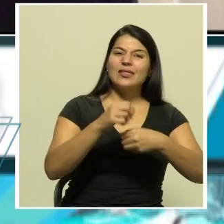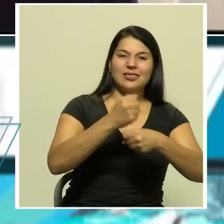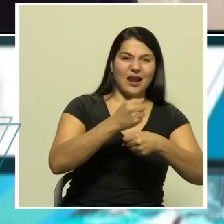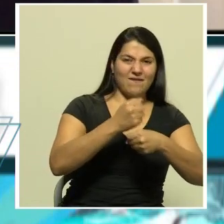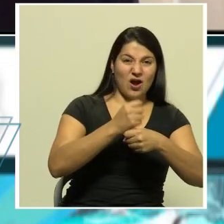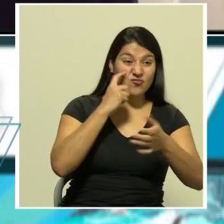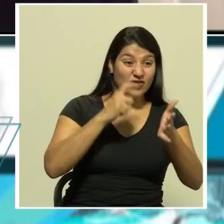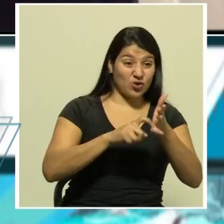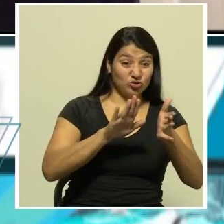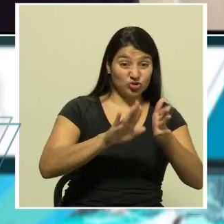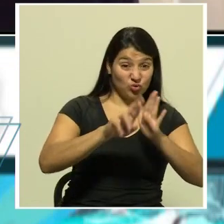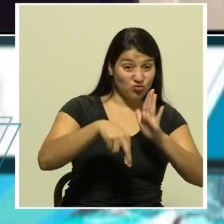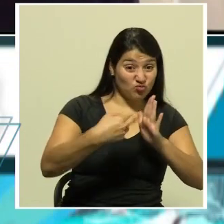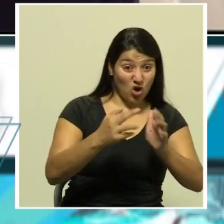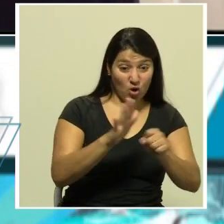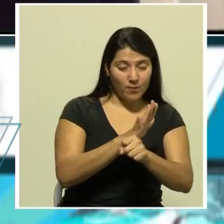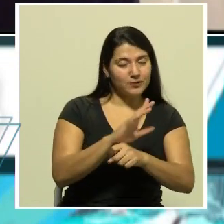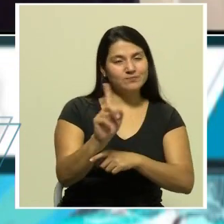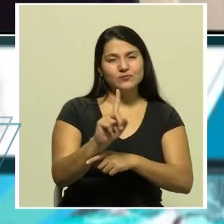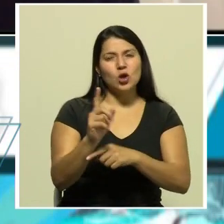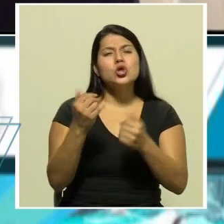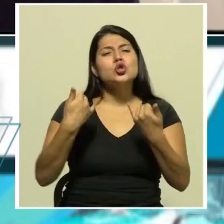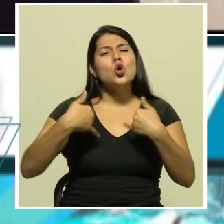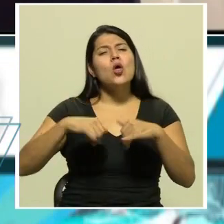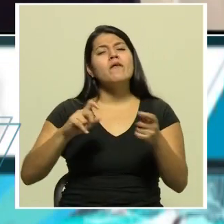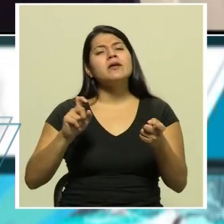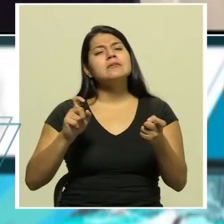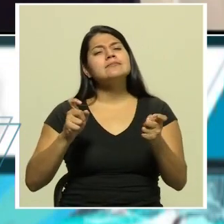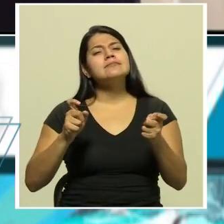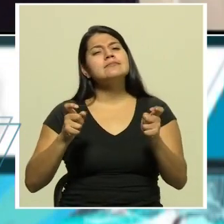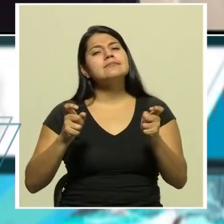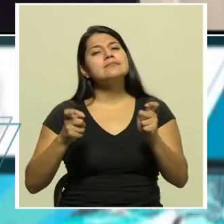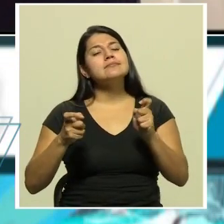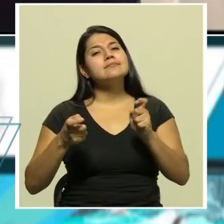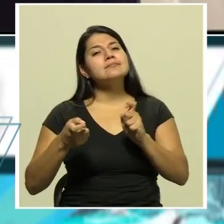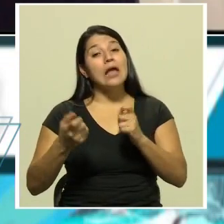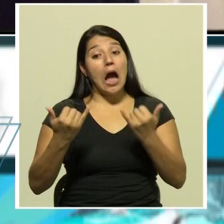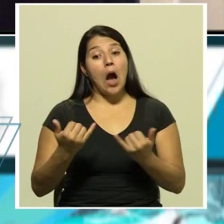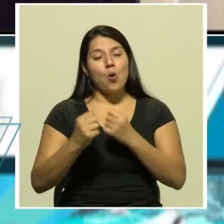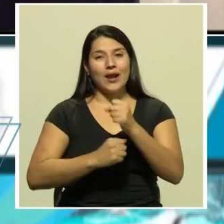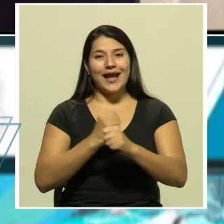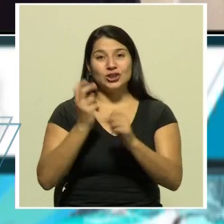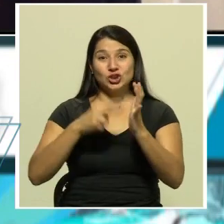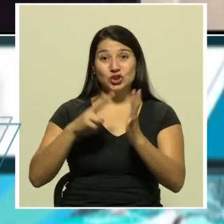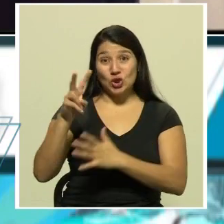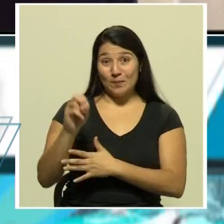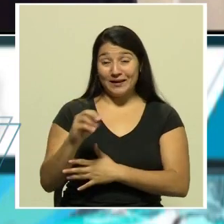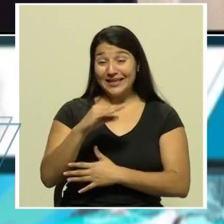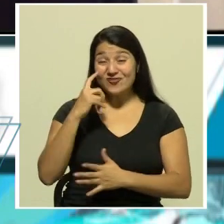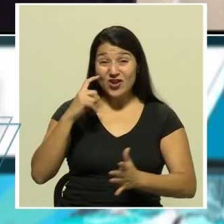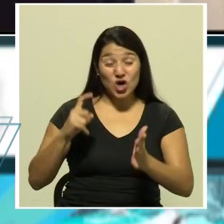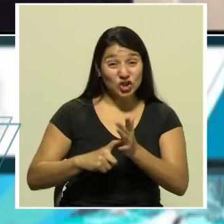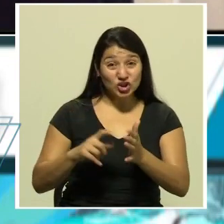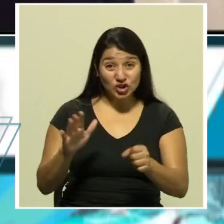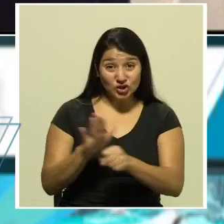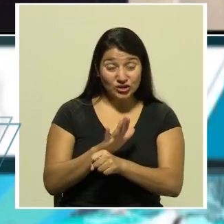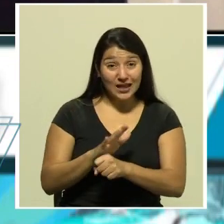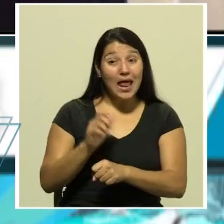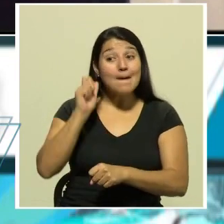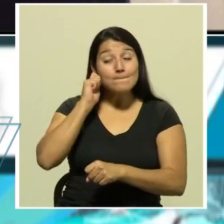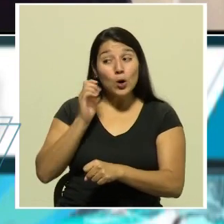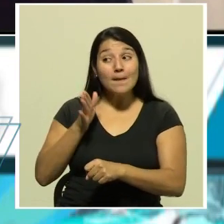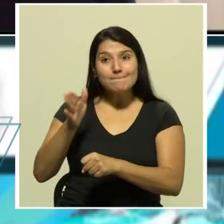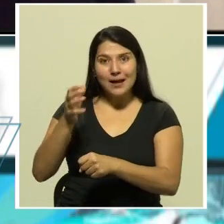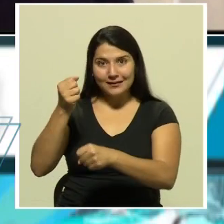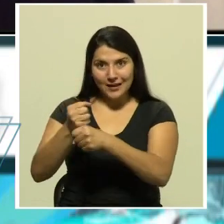que estamos en pequeñas transformaciones culturales. Estamos en el 2020 y el reconocimiento pleno de que las mujeres trabajen y